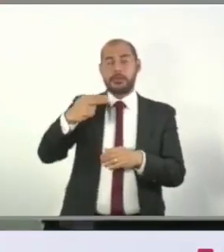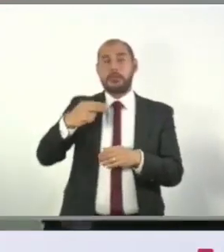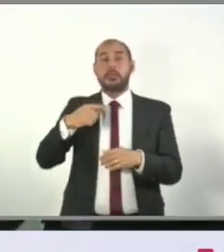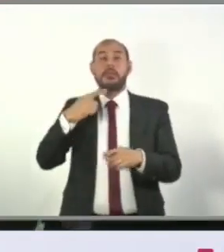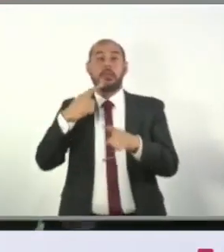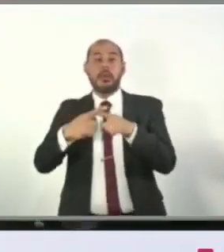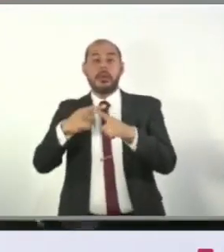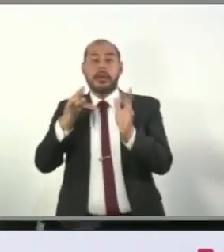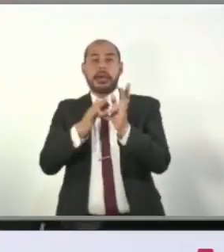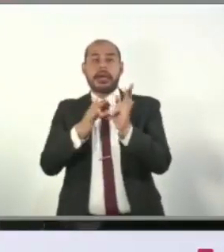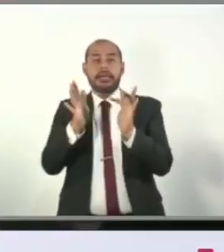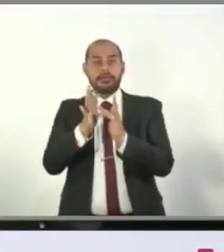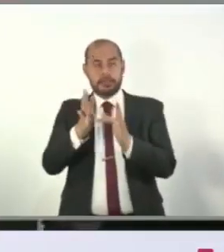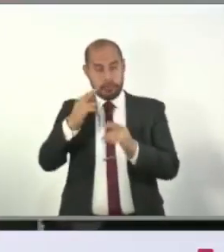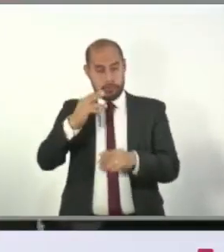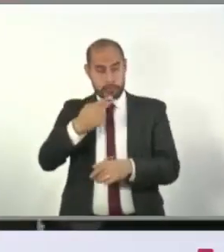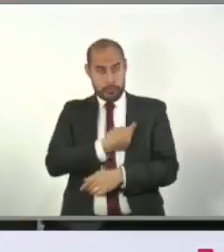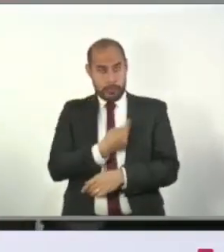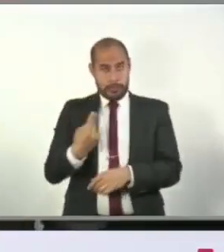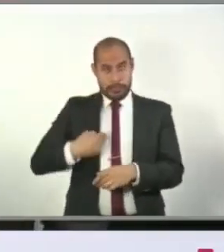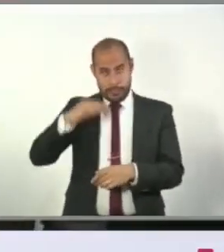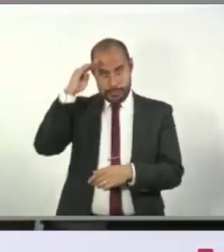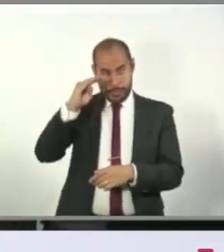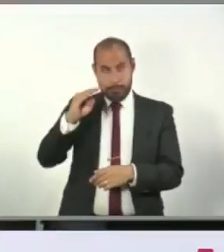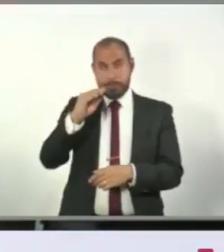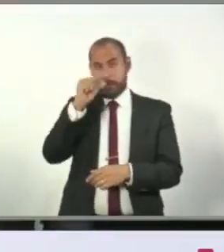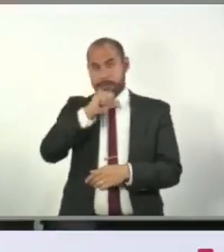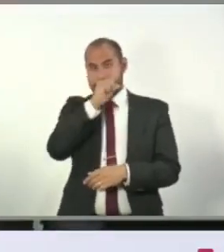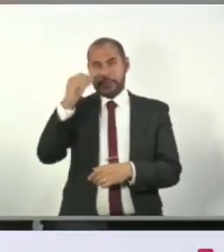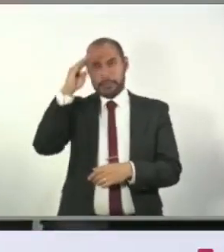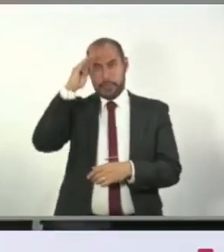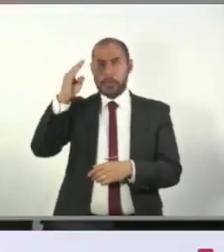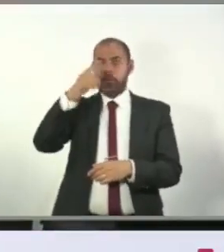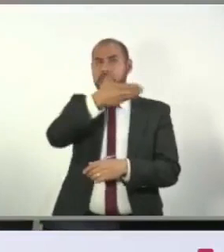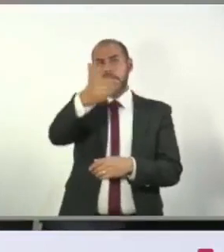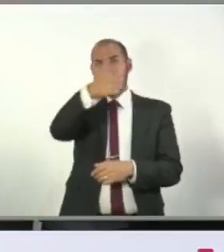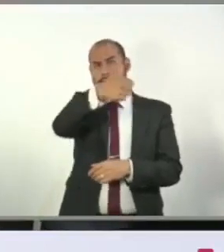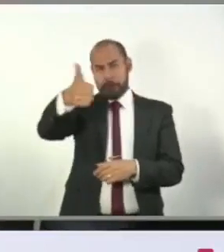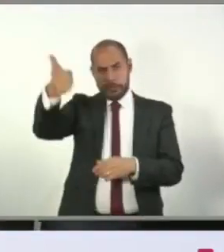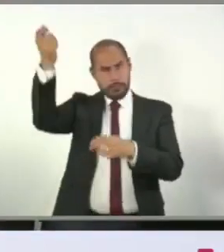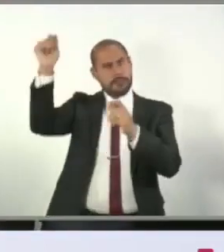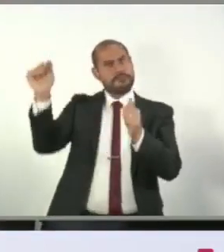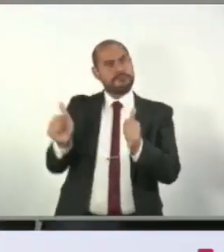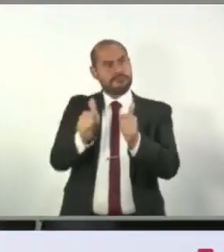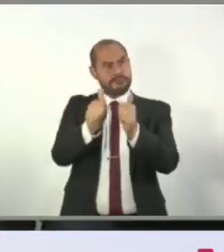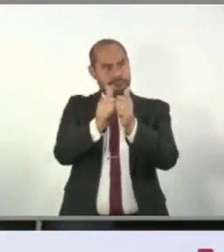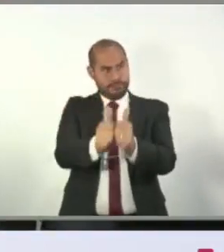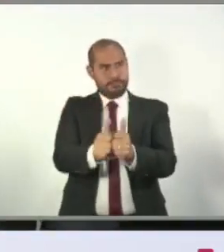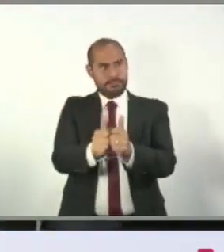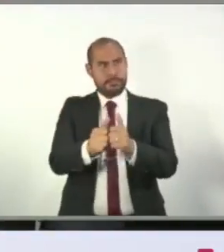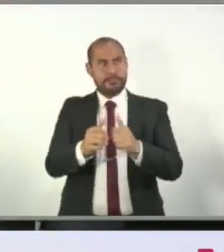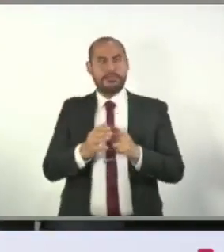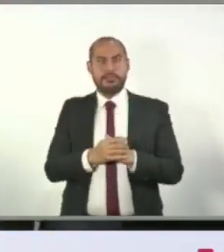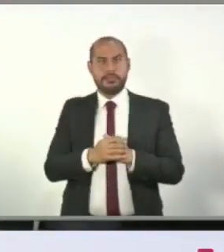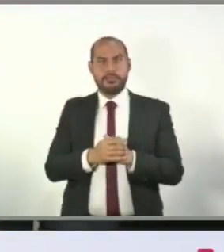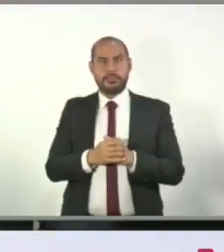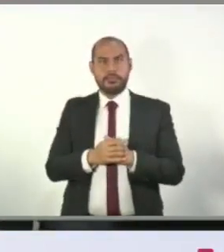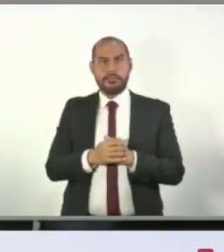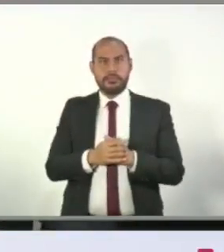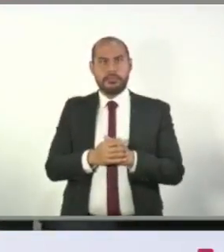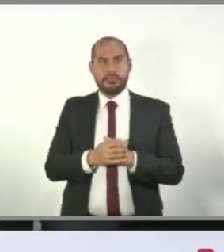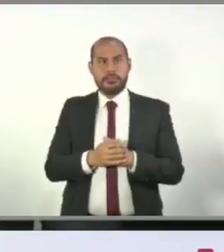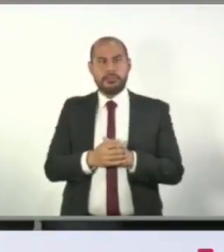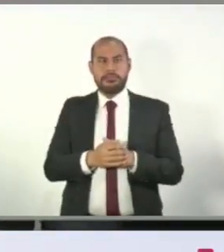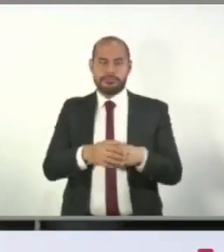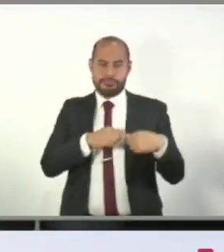nuestro Señor. Amén. Que el Señor esté con todos y cada uno de ustedes. Y con tu espíritu. Levantemos el